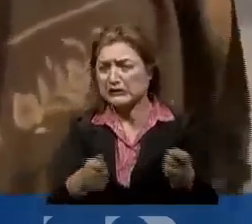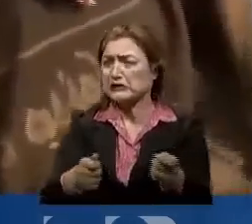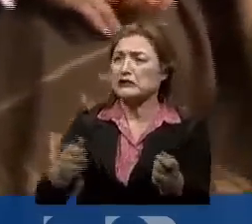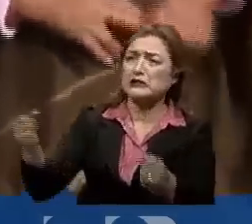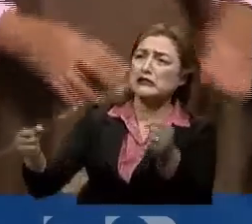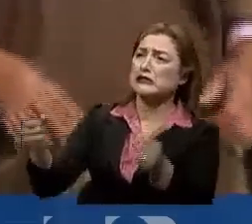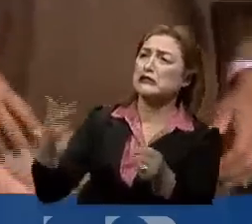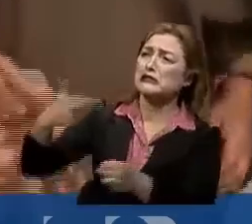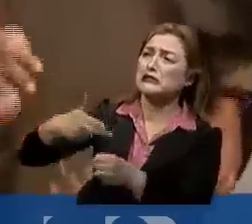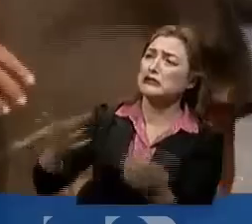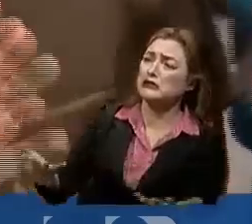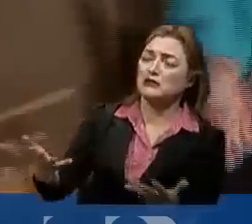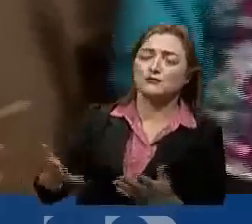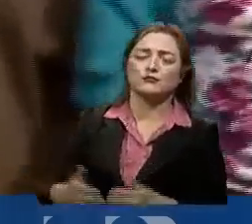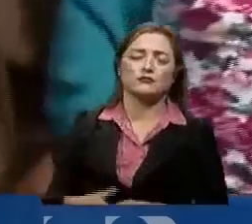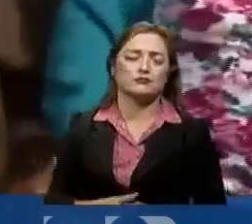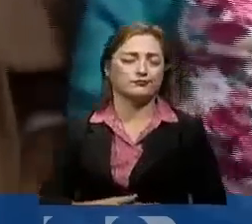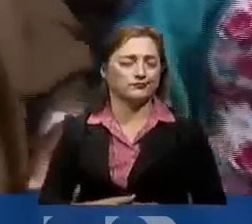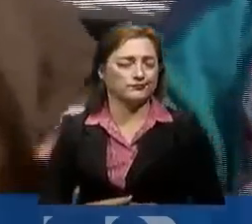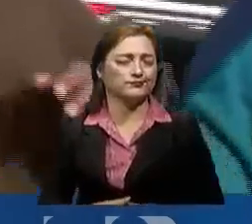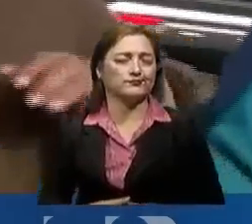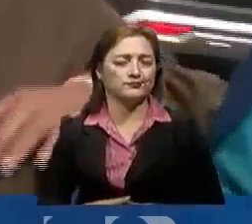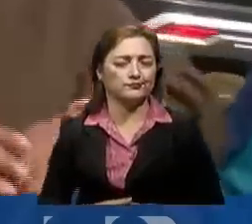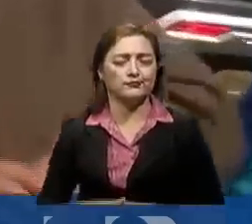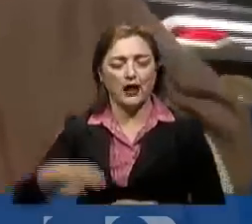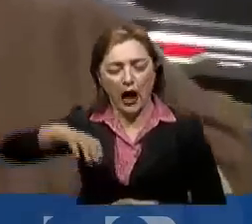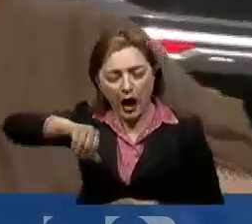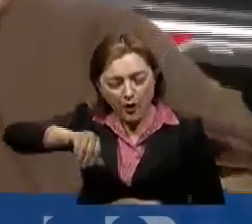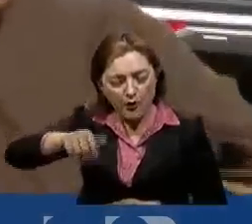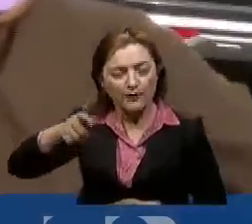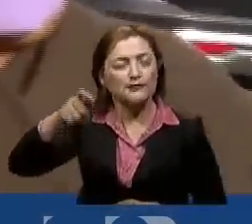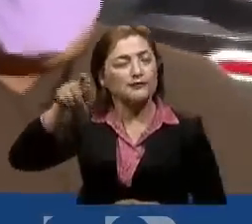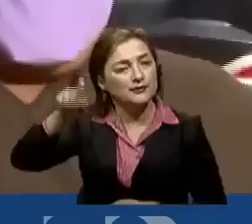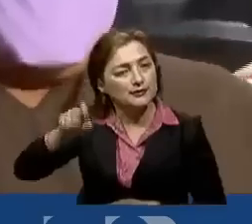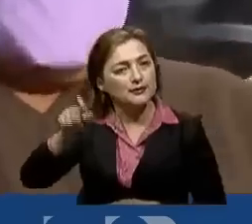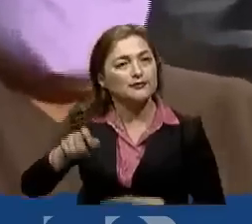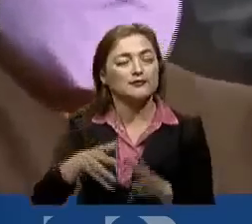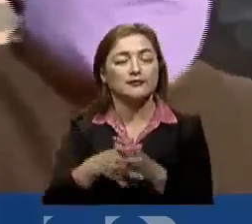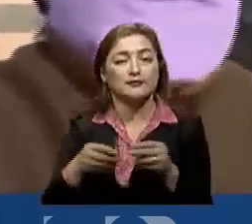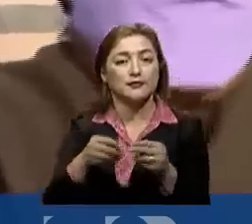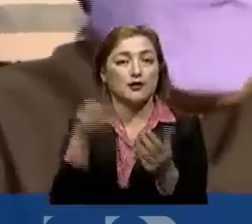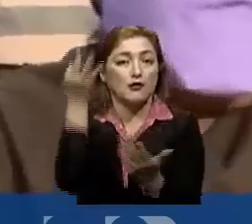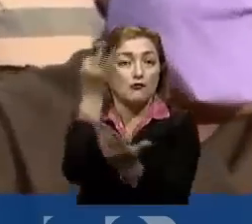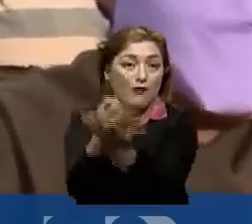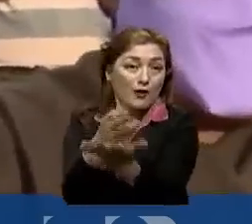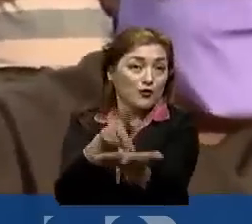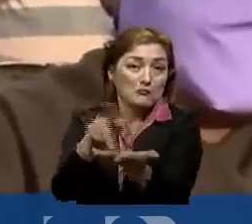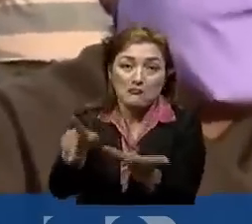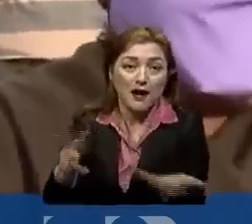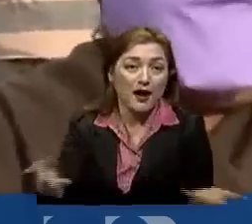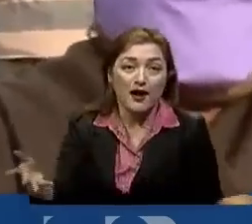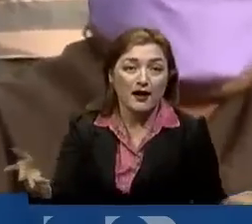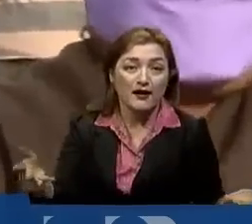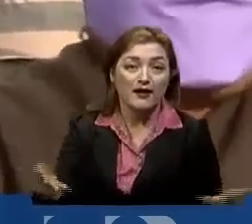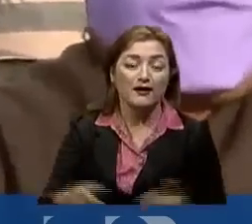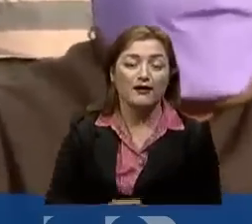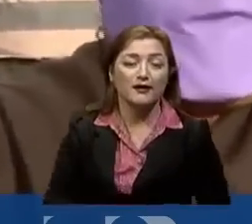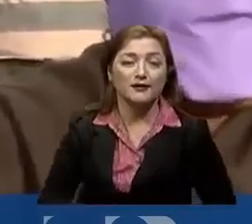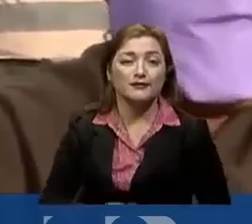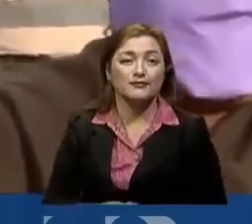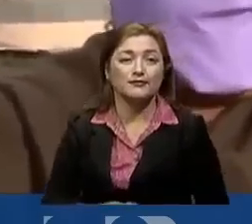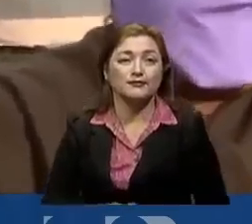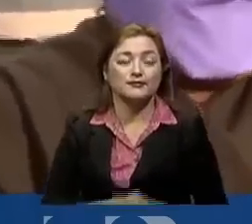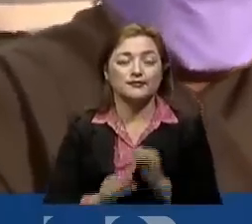tanqueros, o sea, eso queremos una solución que nos dé. Sin embargo, siguen llegando las facturas con valores altos. Claro, las facturas altas